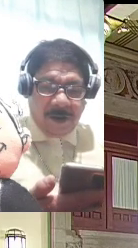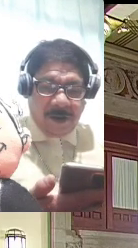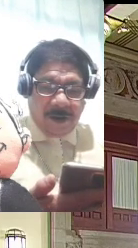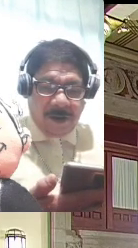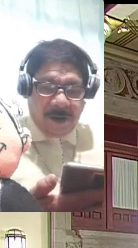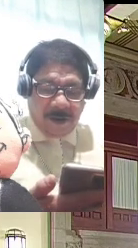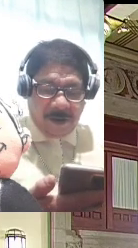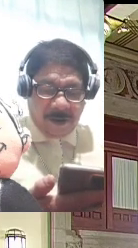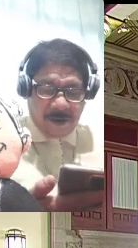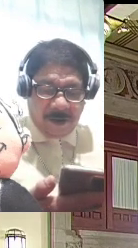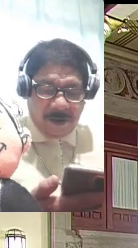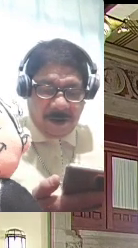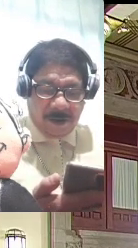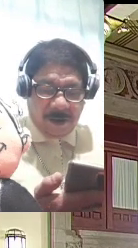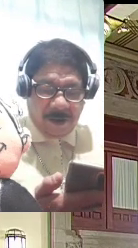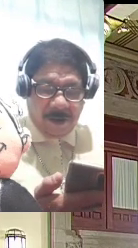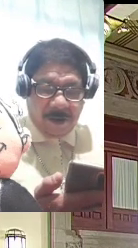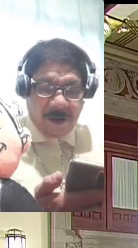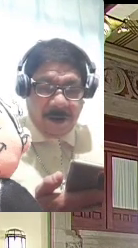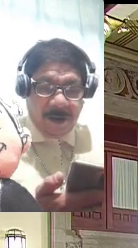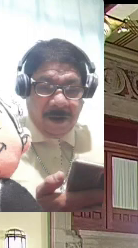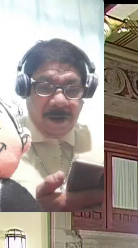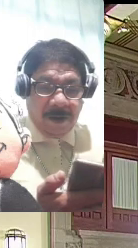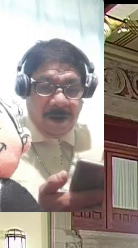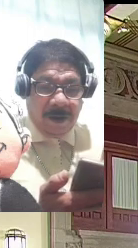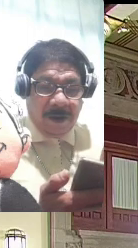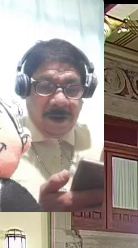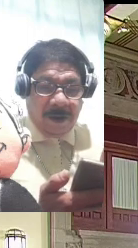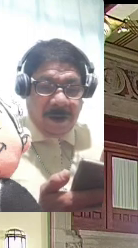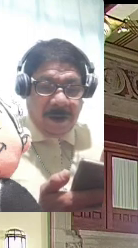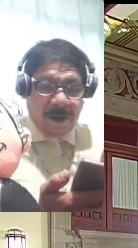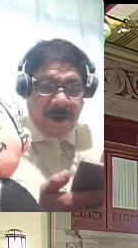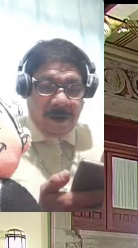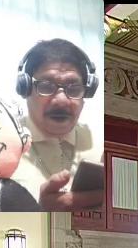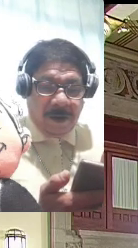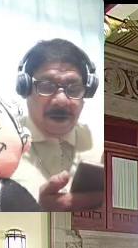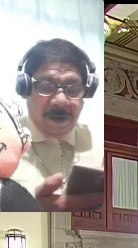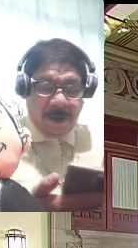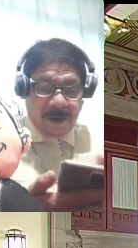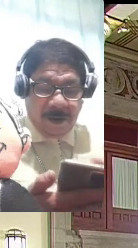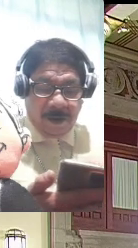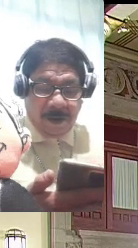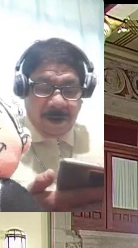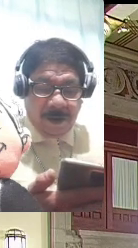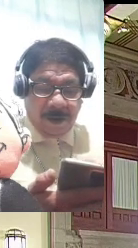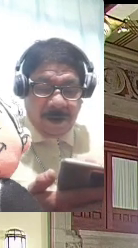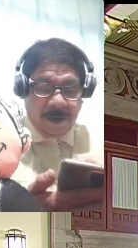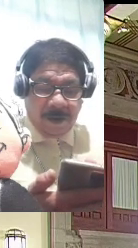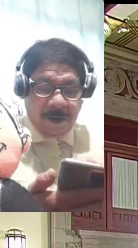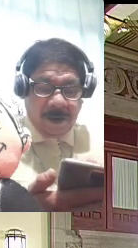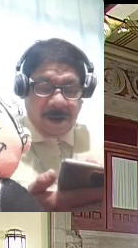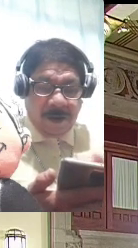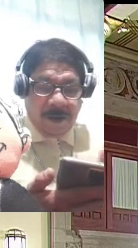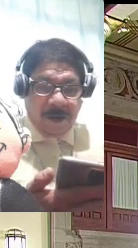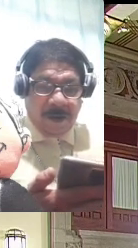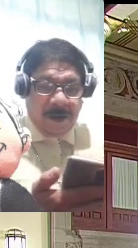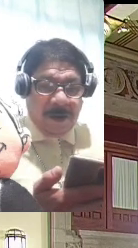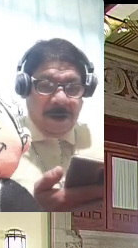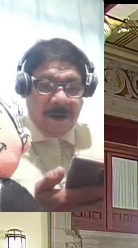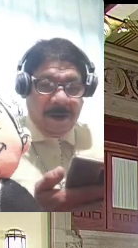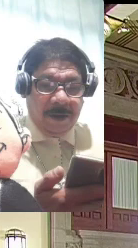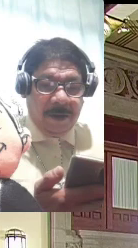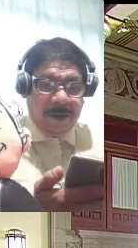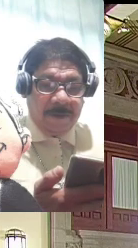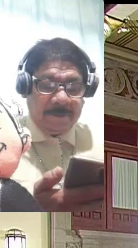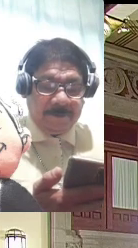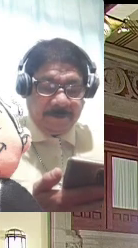acuerdo a la plática inicial con el ingeniero Germán Martínez.